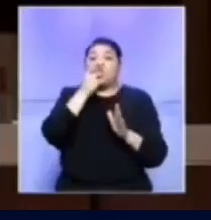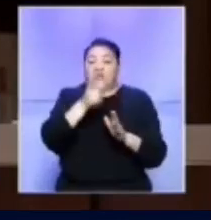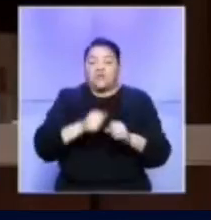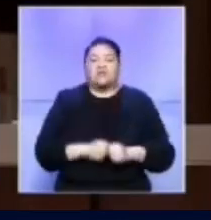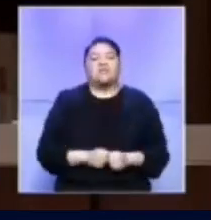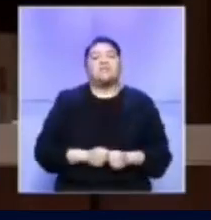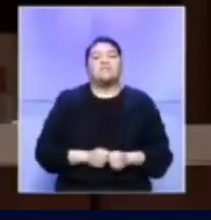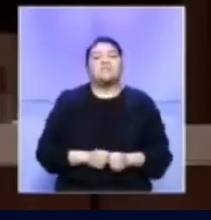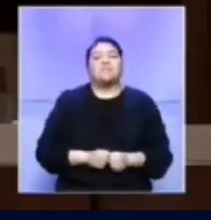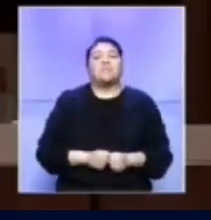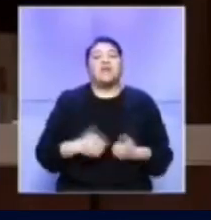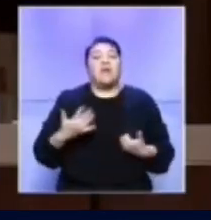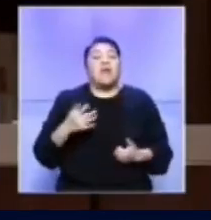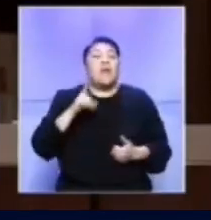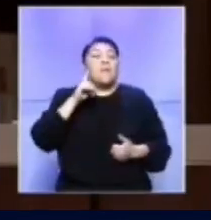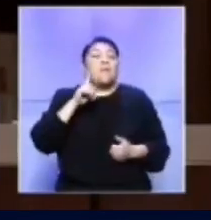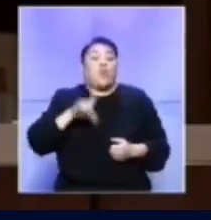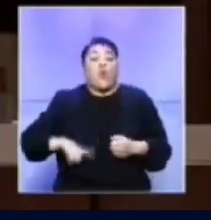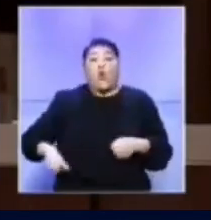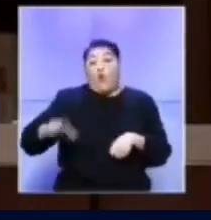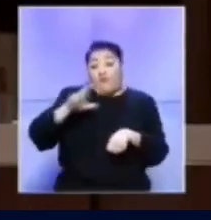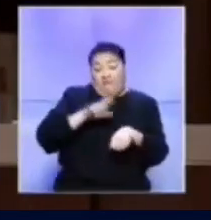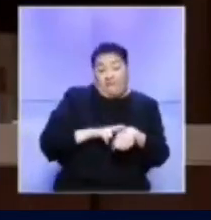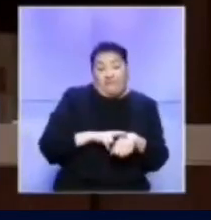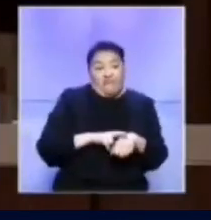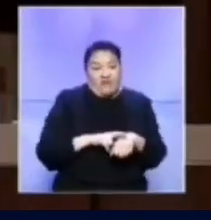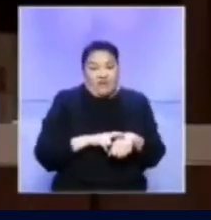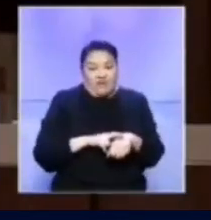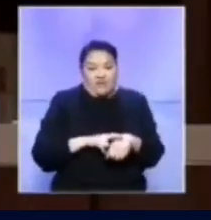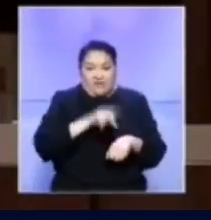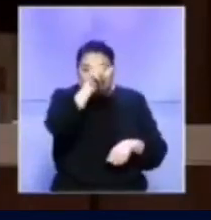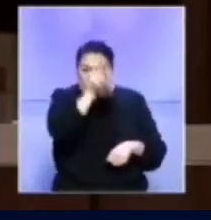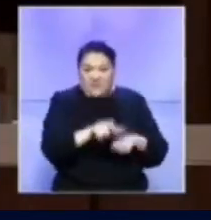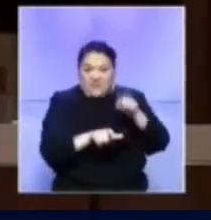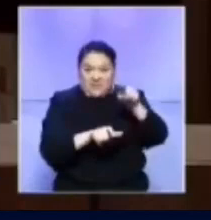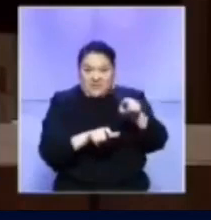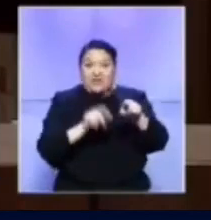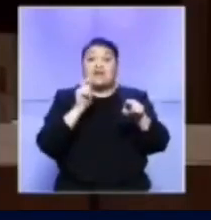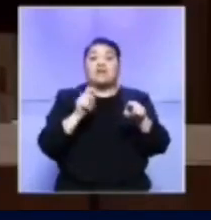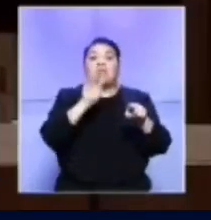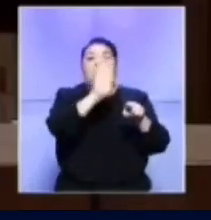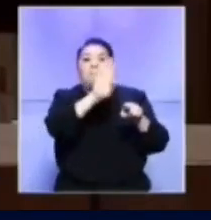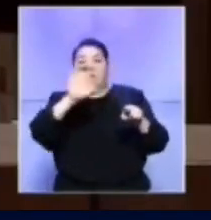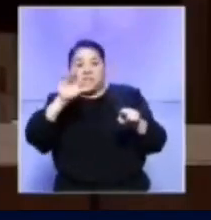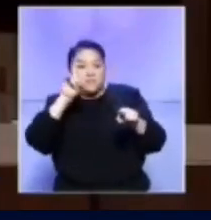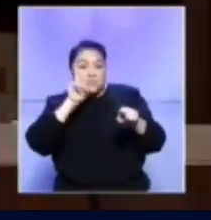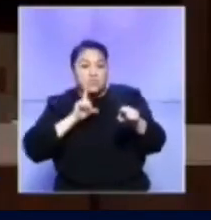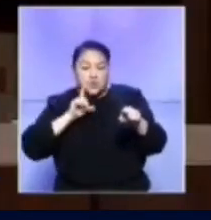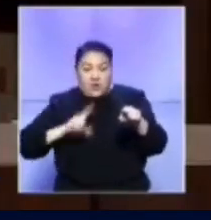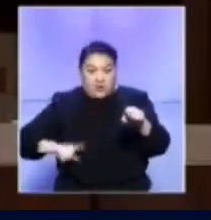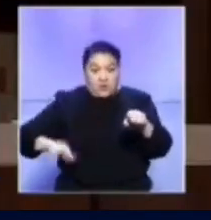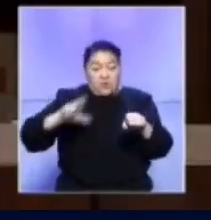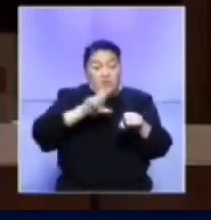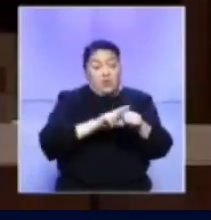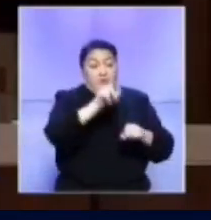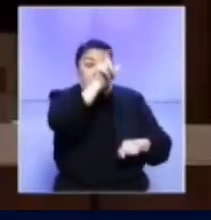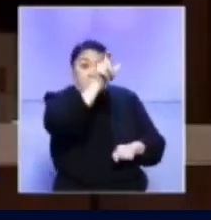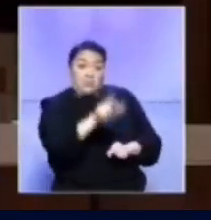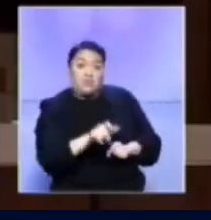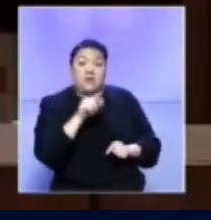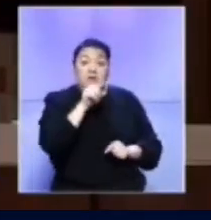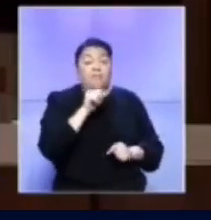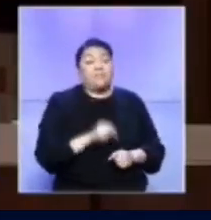respecto de la gobernadora se refiere a la gobernadora del estado de Baja California se hizo referencia